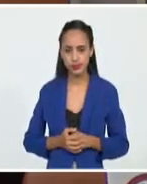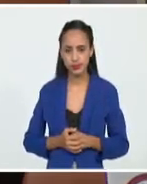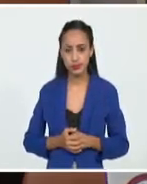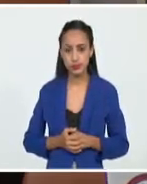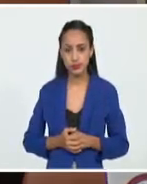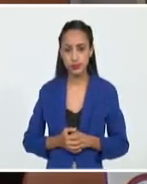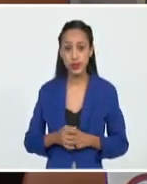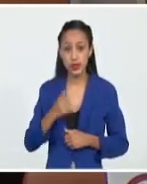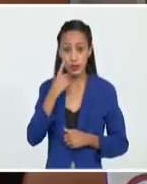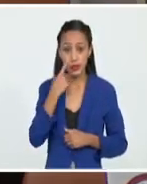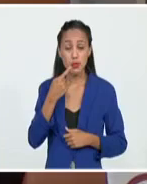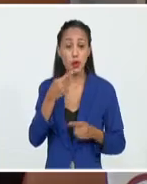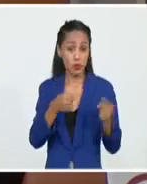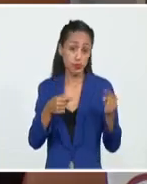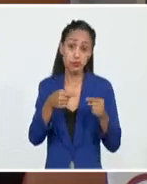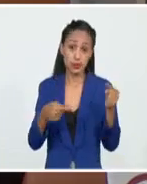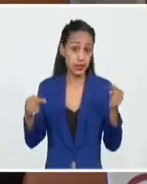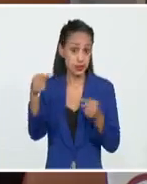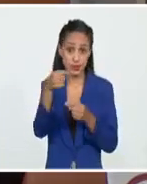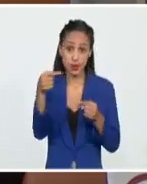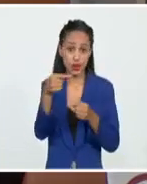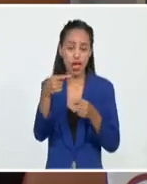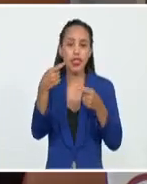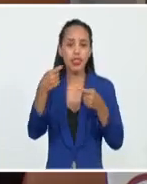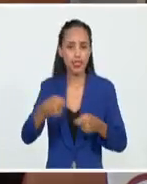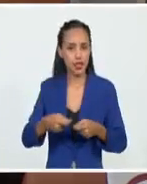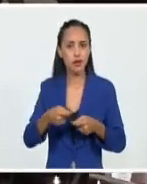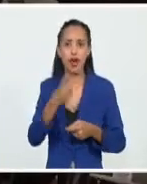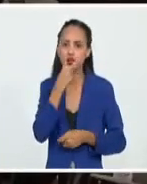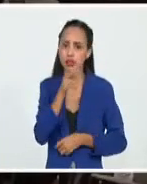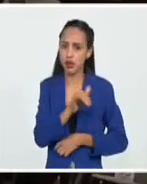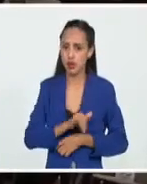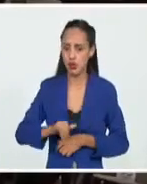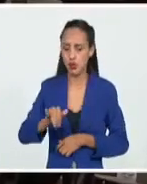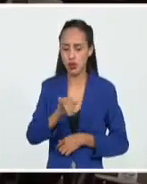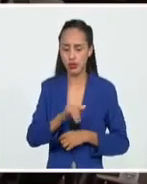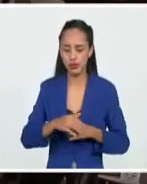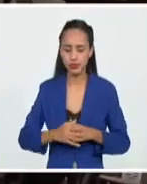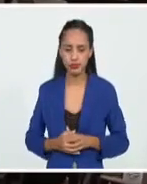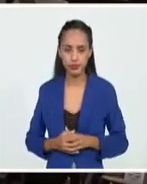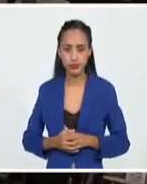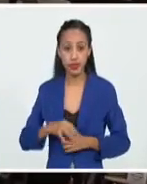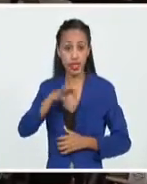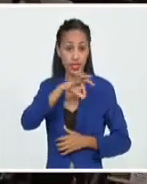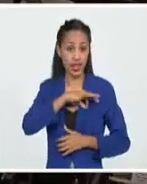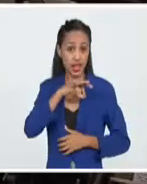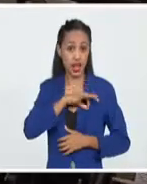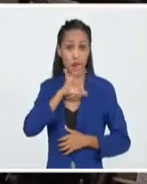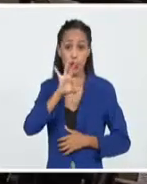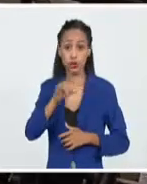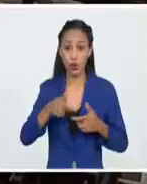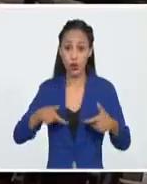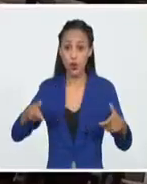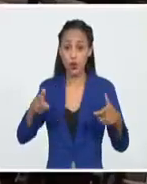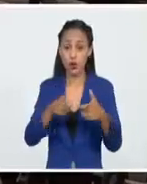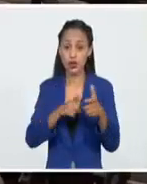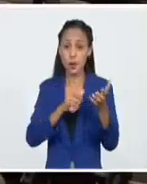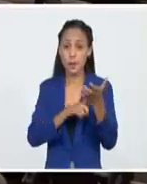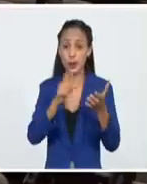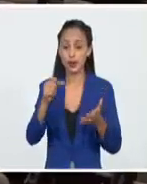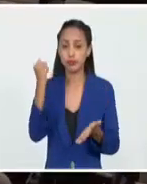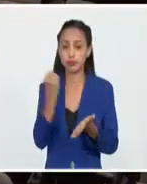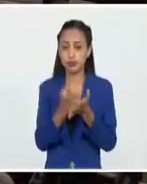se definan en estos documentos que son rectores para la gestión de gobierno. Los delegados al 8º Congreso del Partido aprobaron